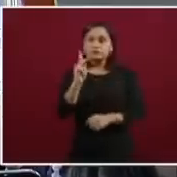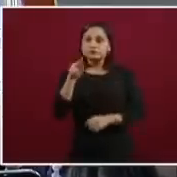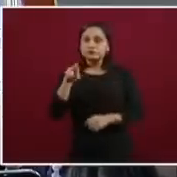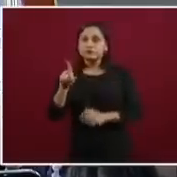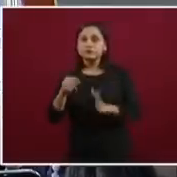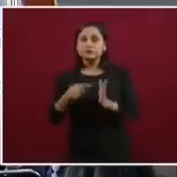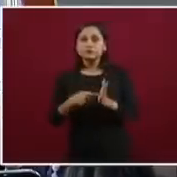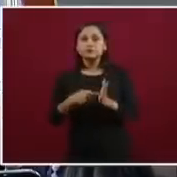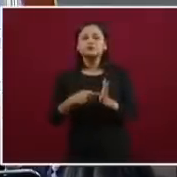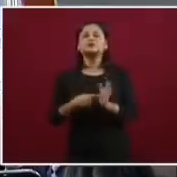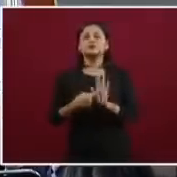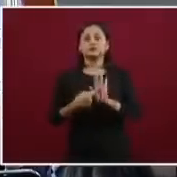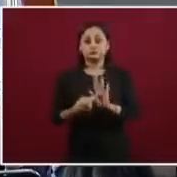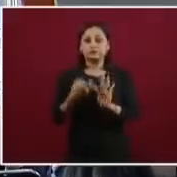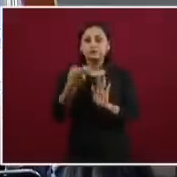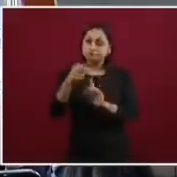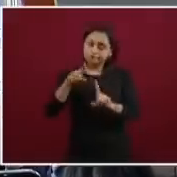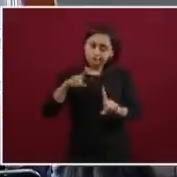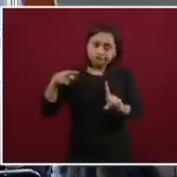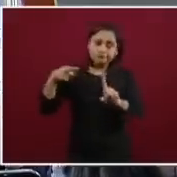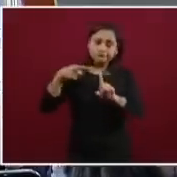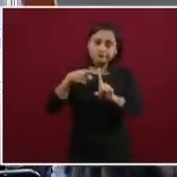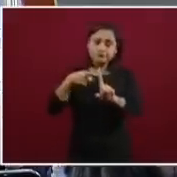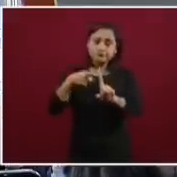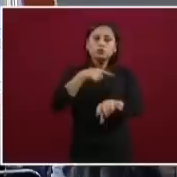llevando a la práctica